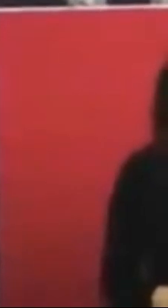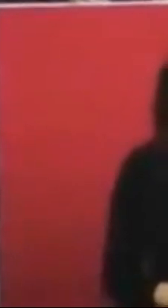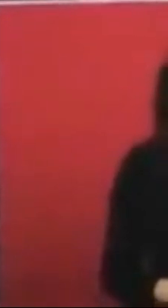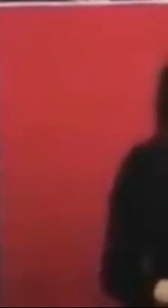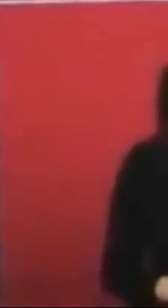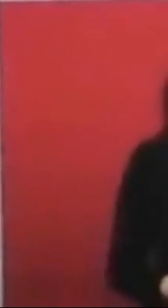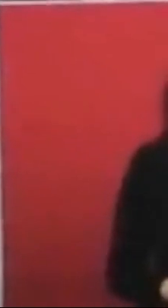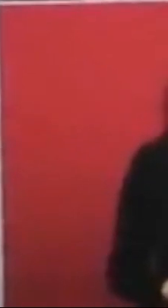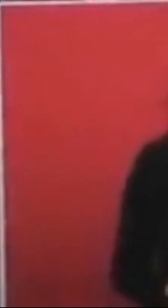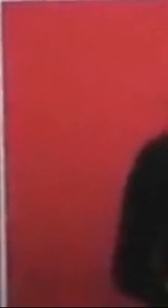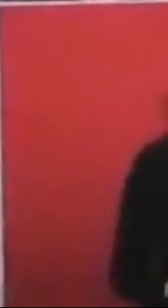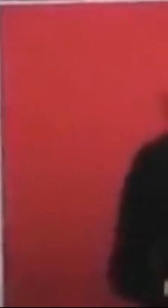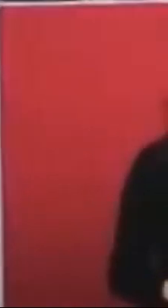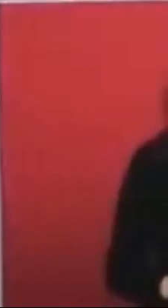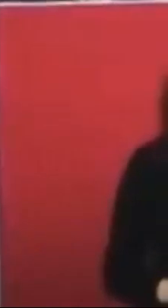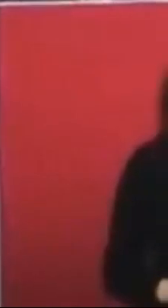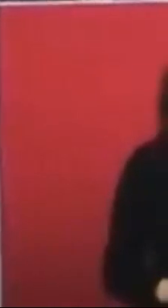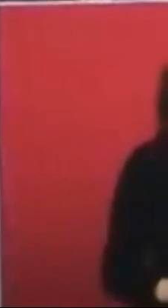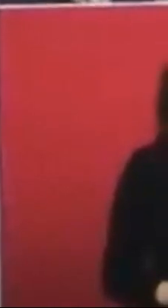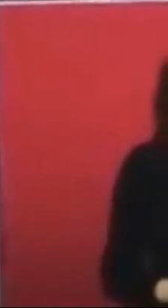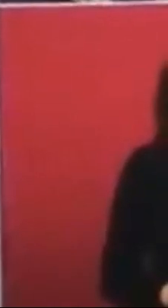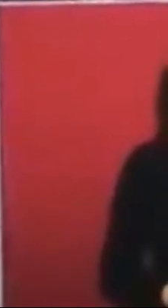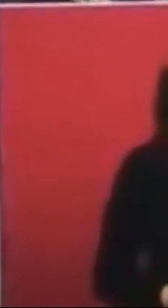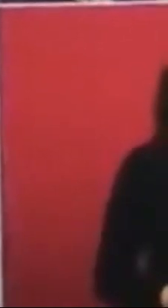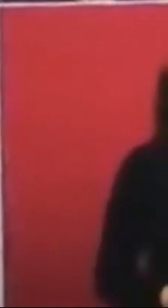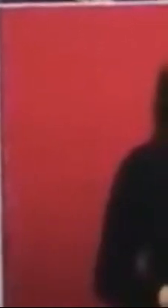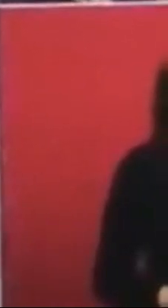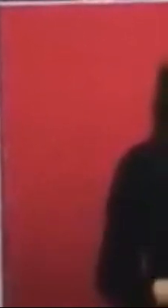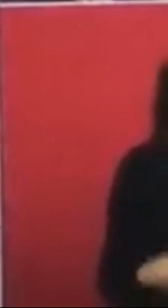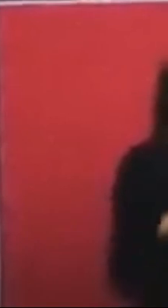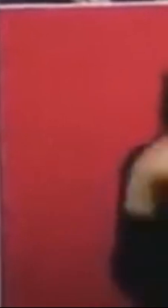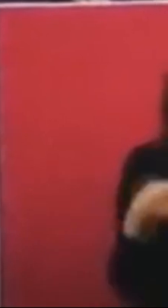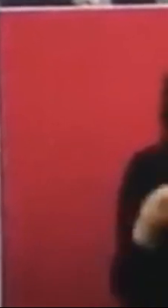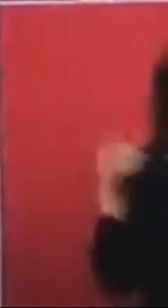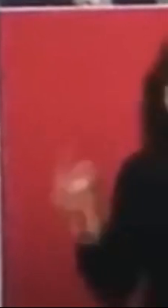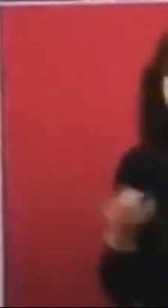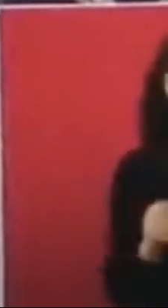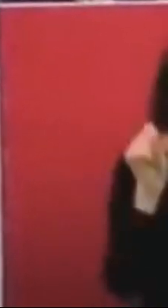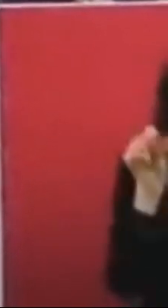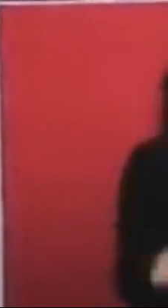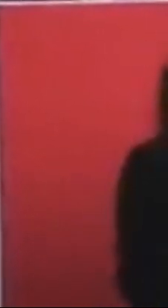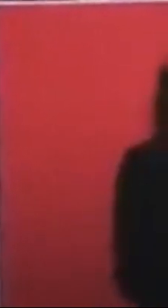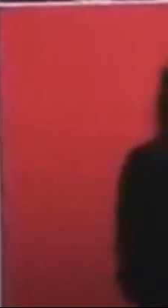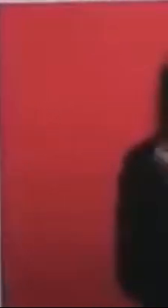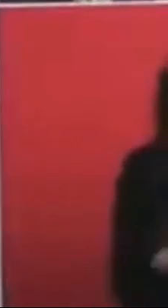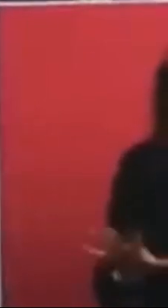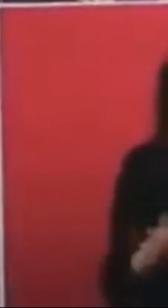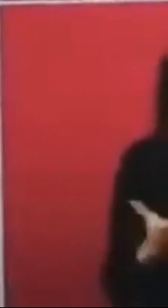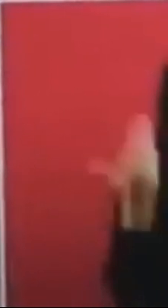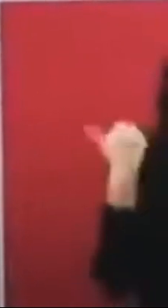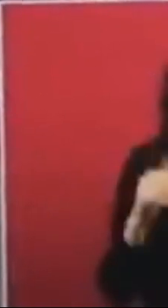Bueno, pues estos son los dos casos que íbamos a informar, quedamos en informar aquí.